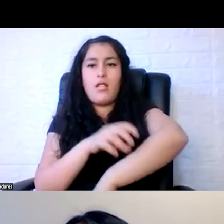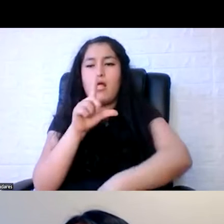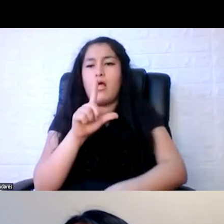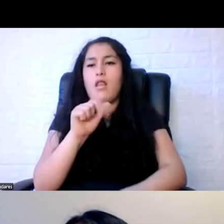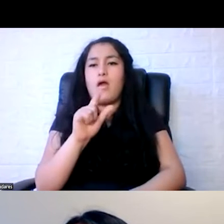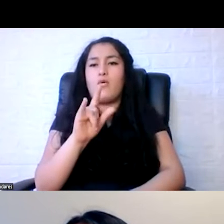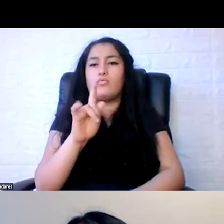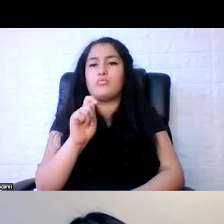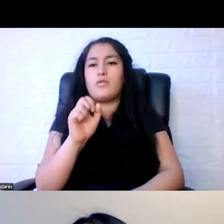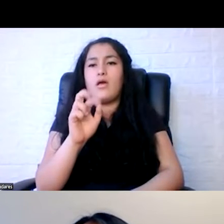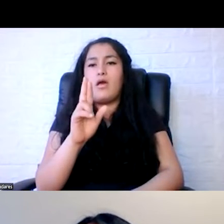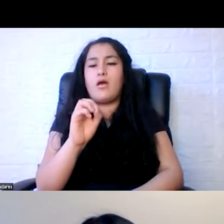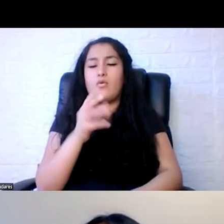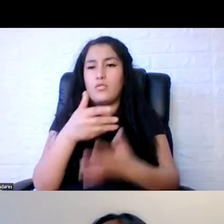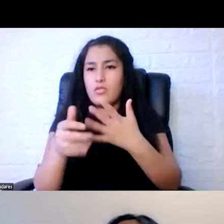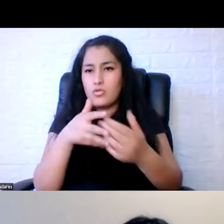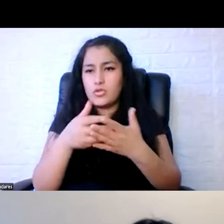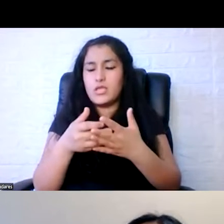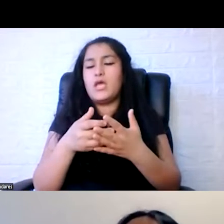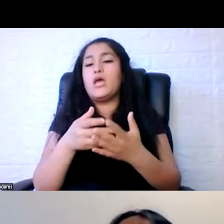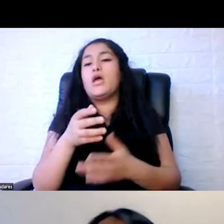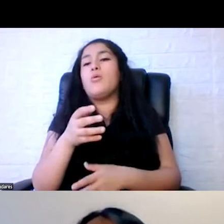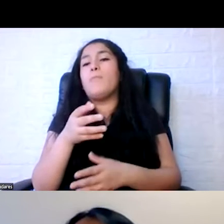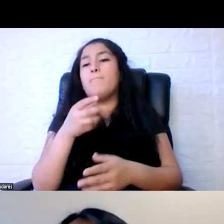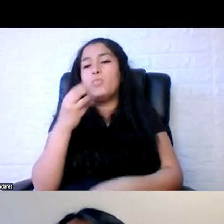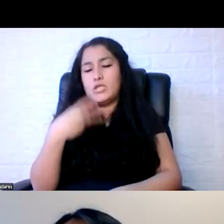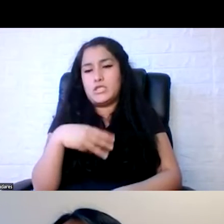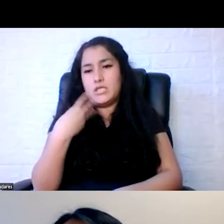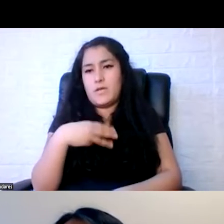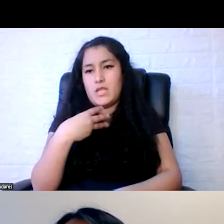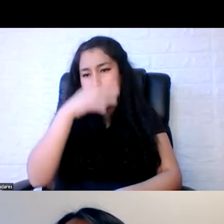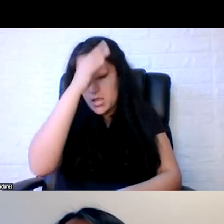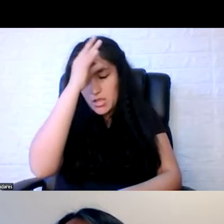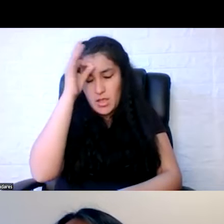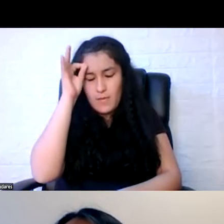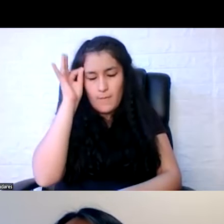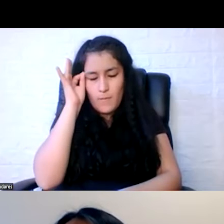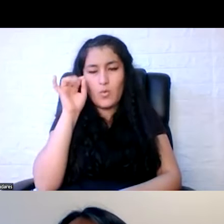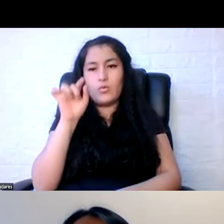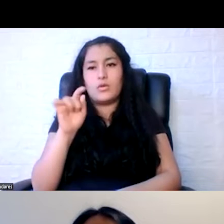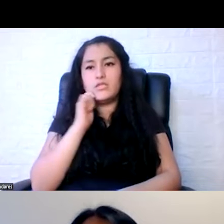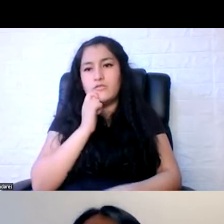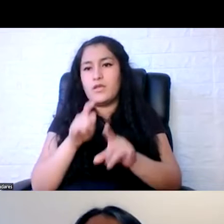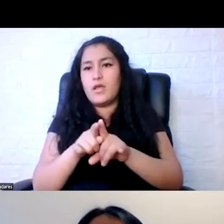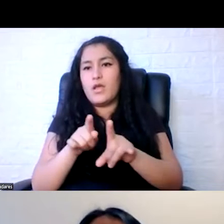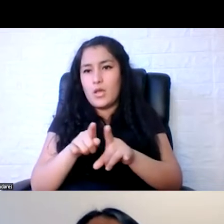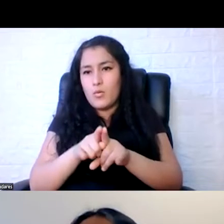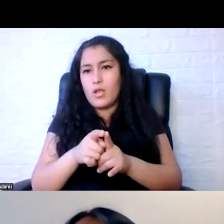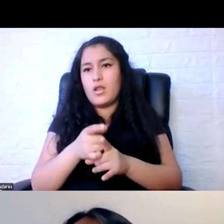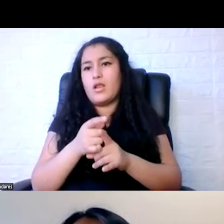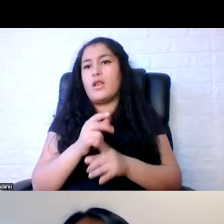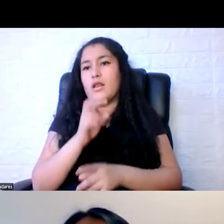que surge desde la municipalidad de Temuco, en particular de una empresa de incineración que respondió a una licitación de esta